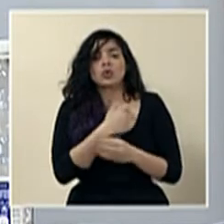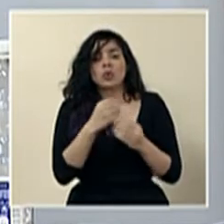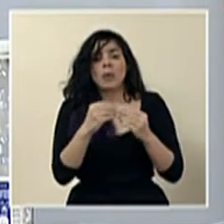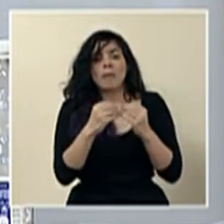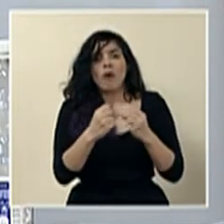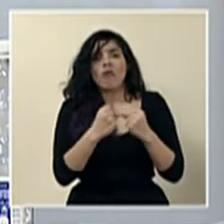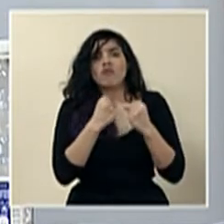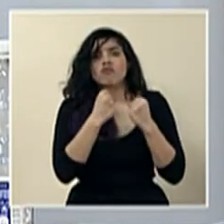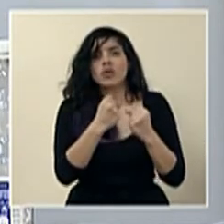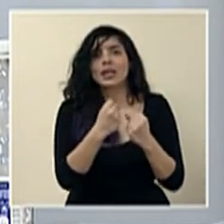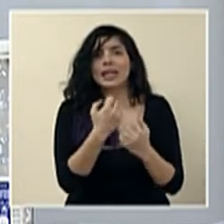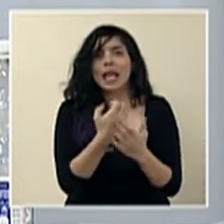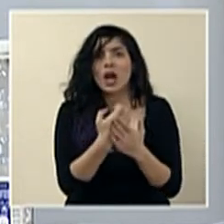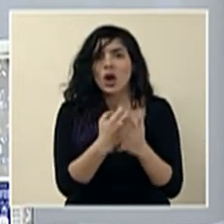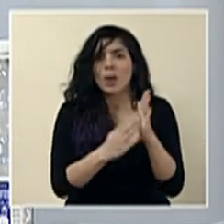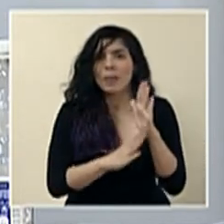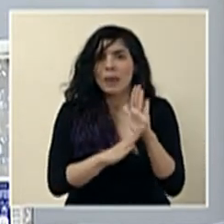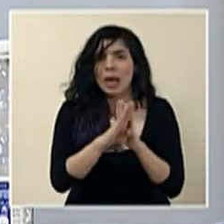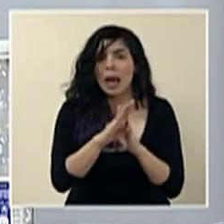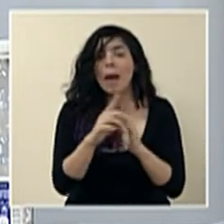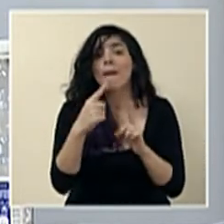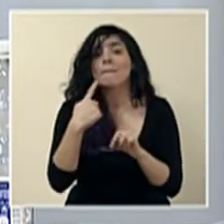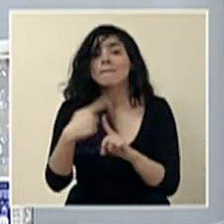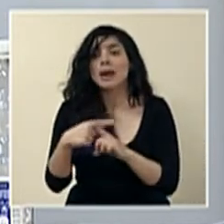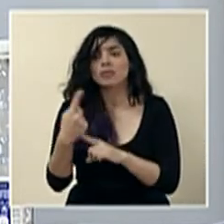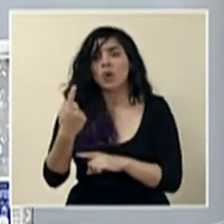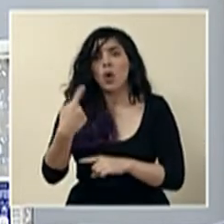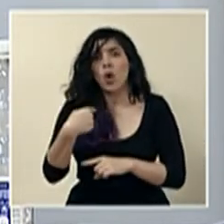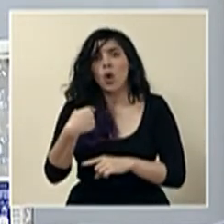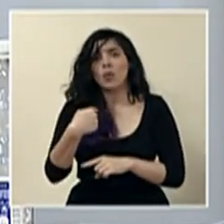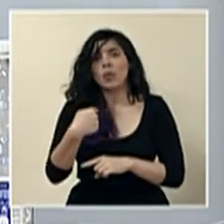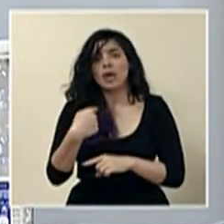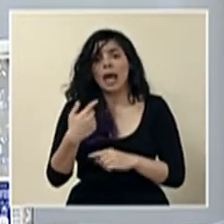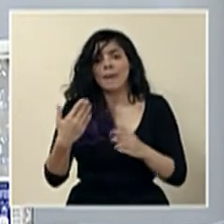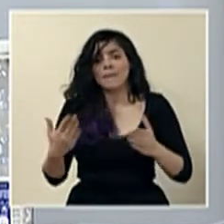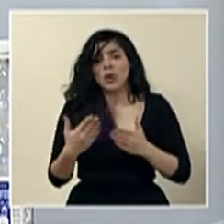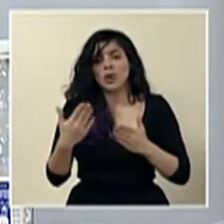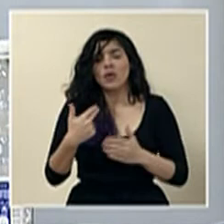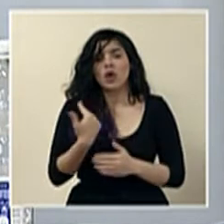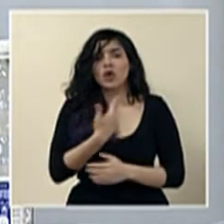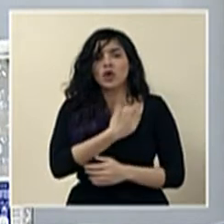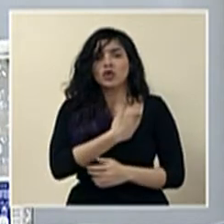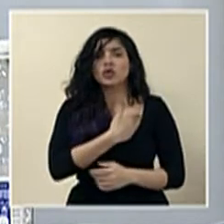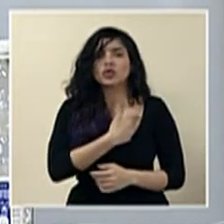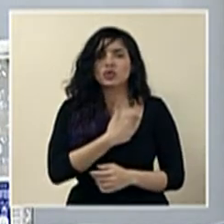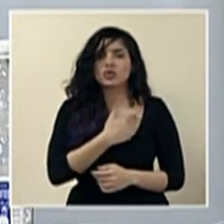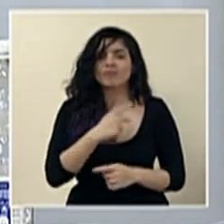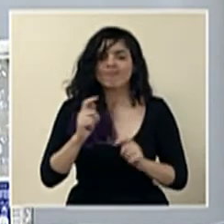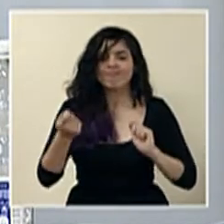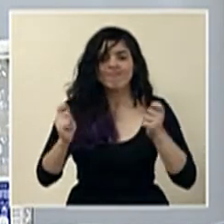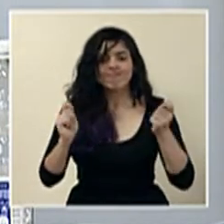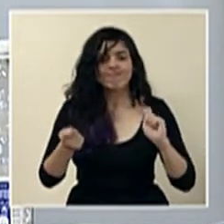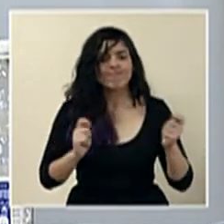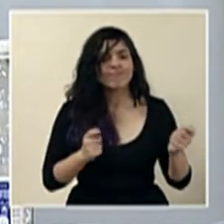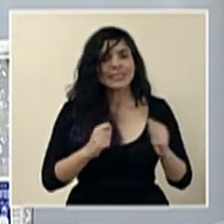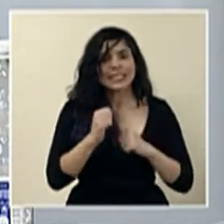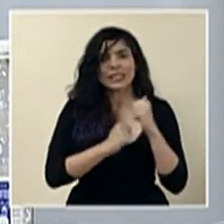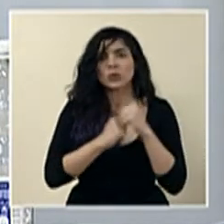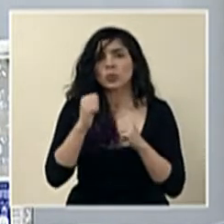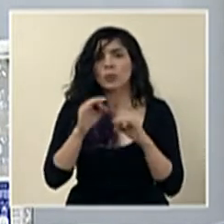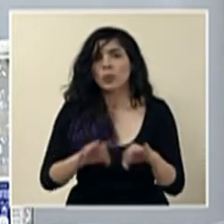robusto de la economía, porque nos va a obligar a hacer o nos va a incentivar a hacer reformas estructurales que